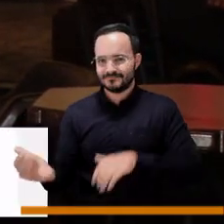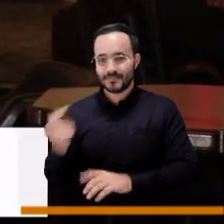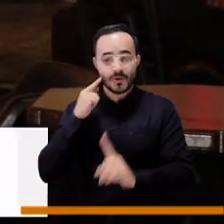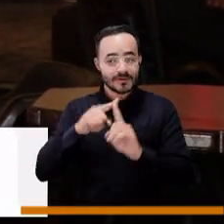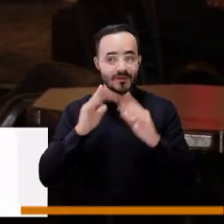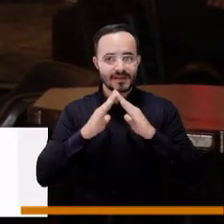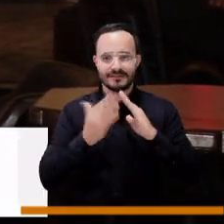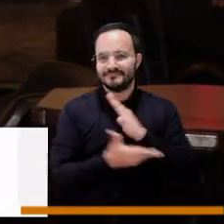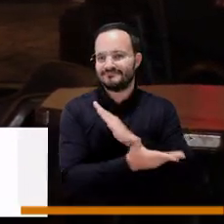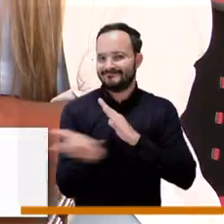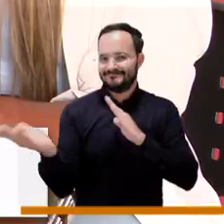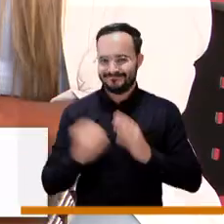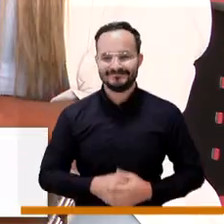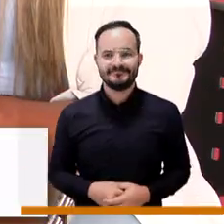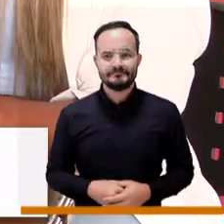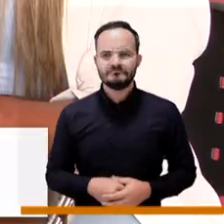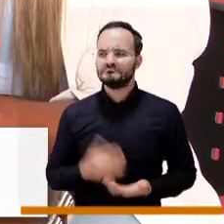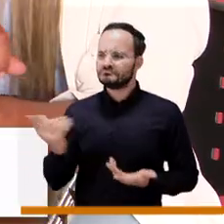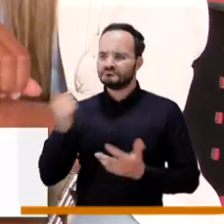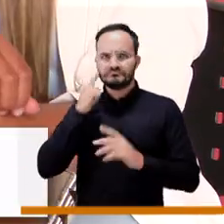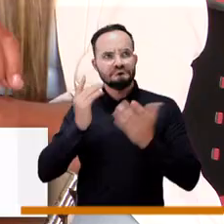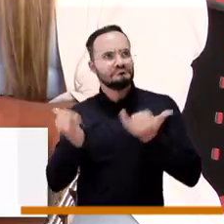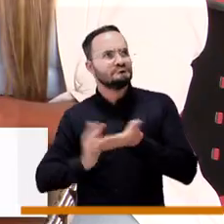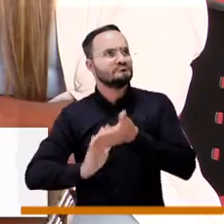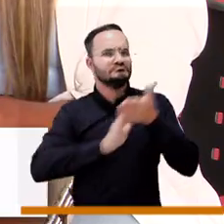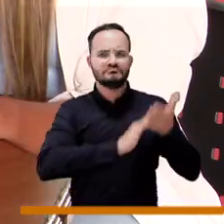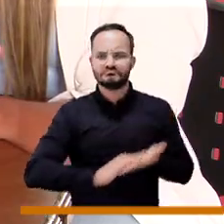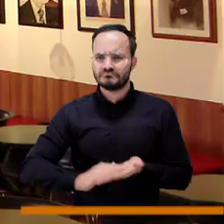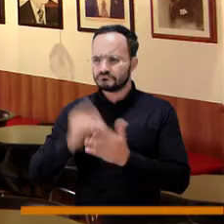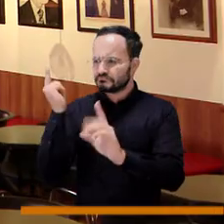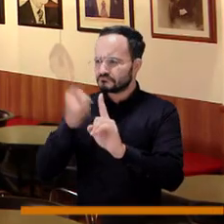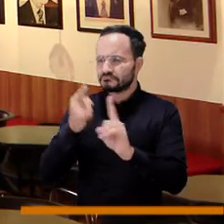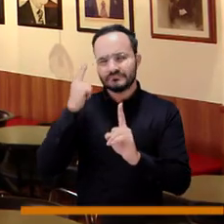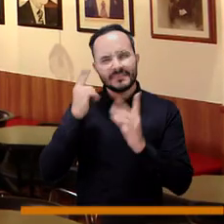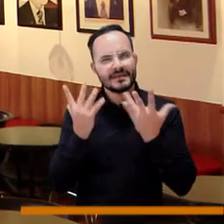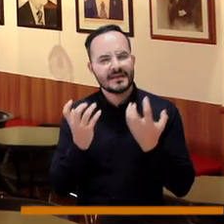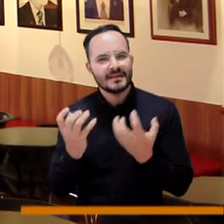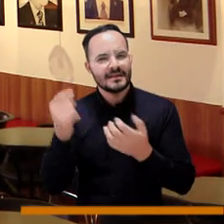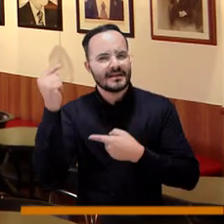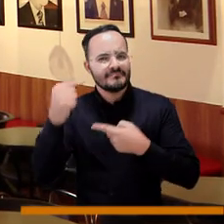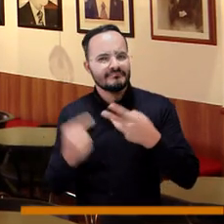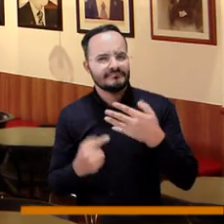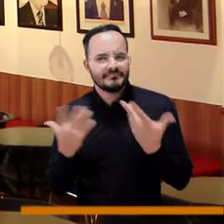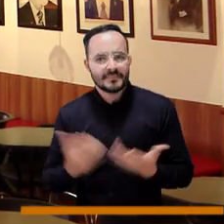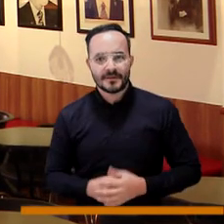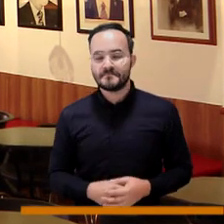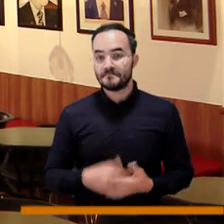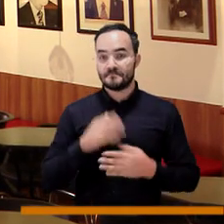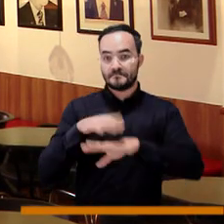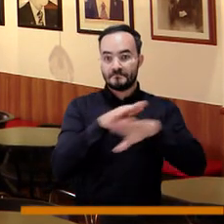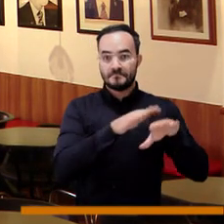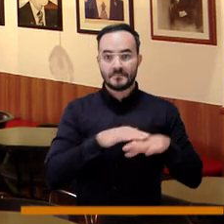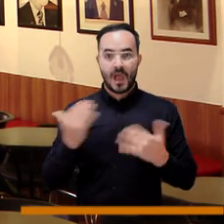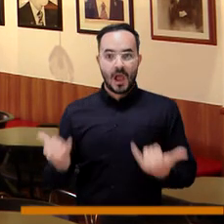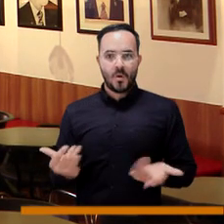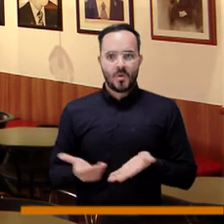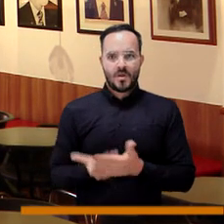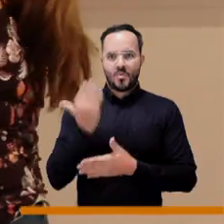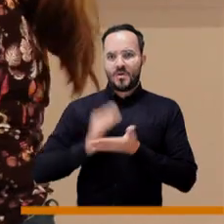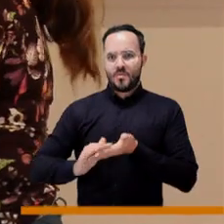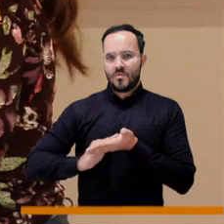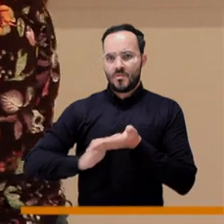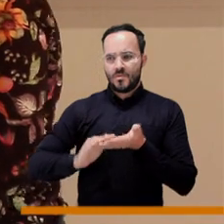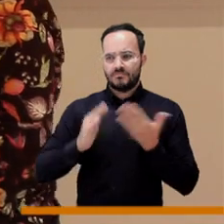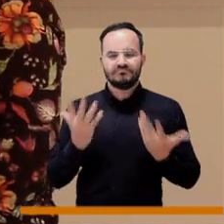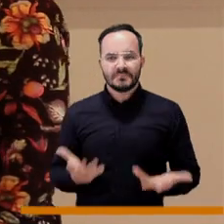y para todos. Yasmit, ¿qué expectativas tienen ustedes con esta renovación? Esta vez tenemos una nueva exposición que